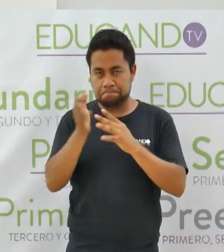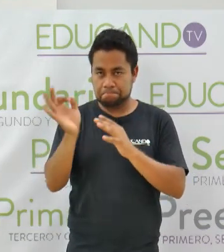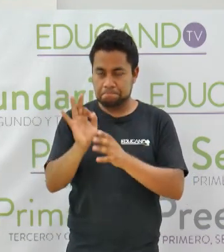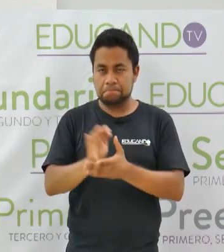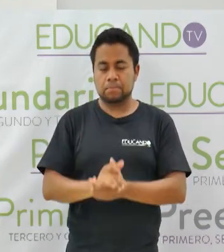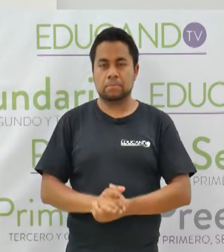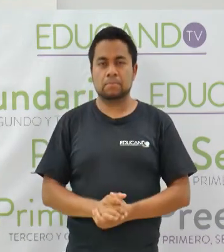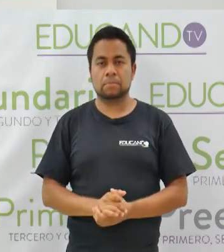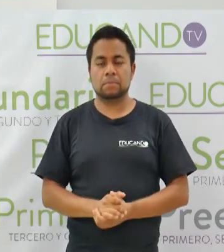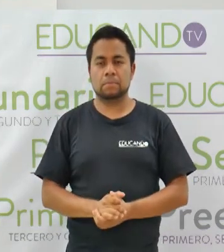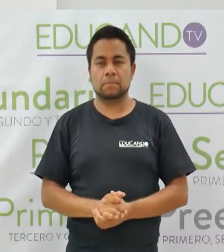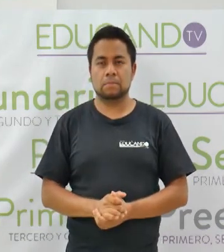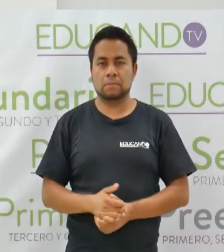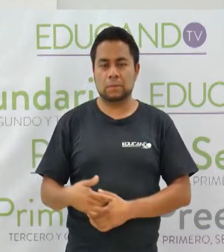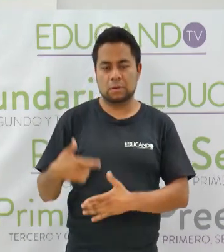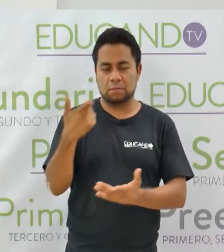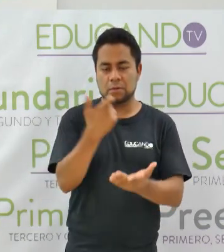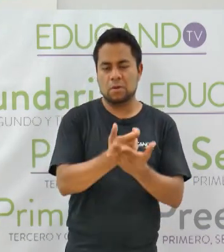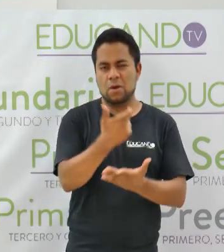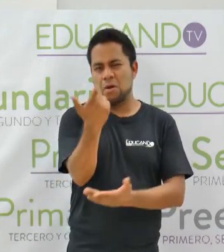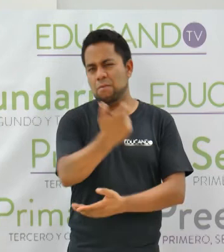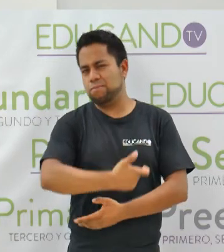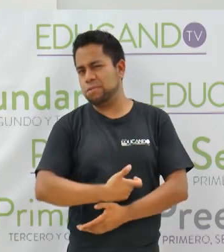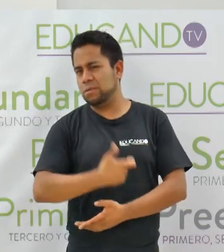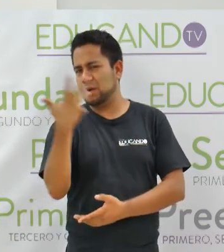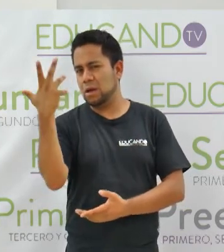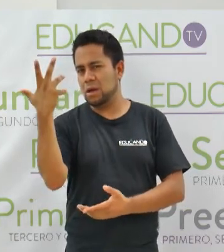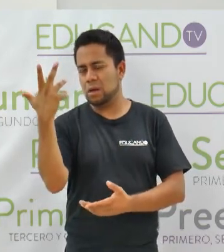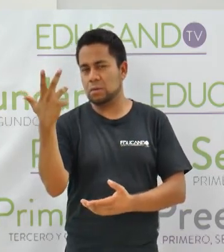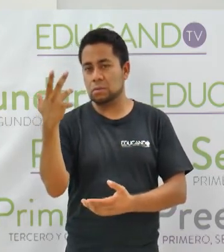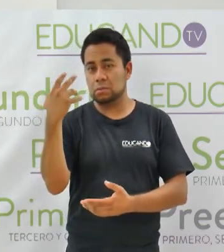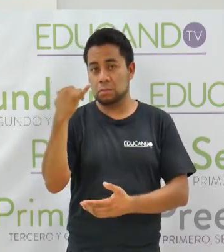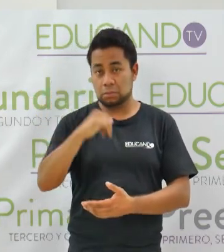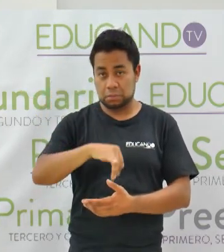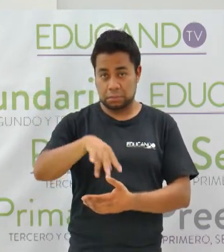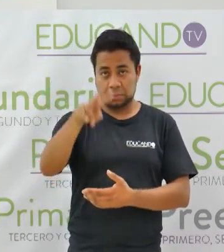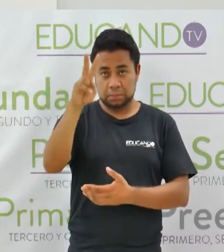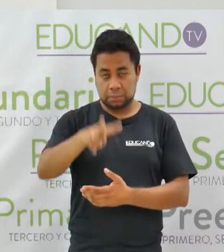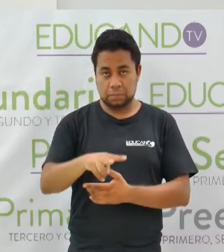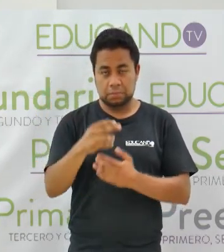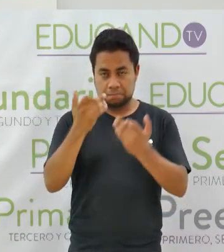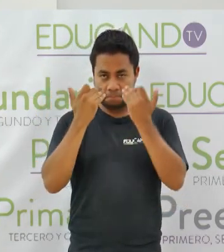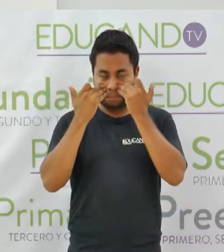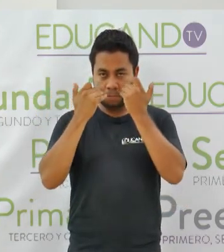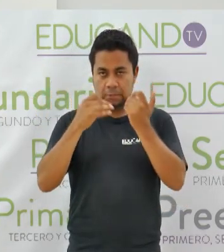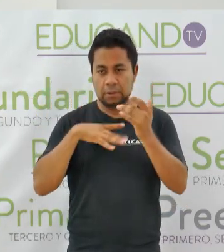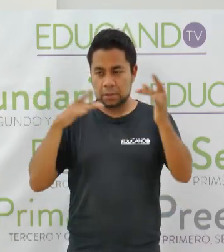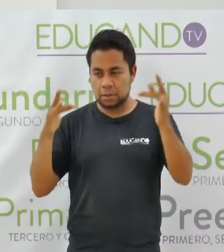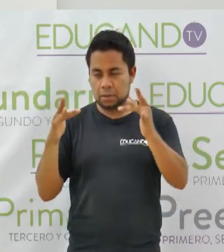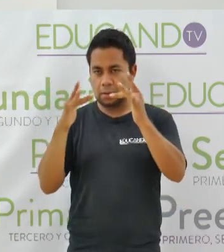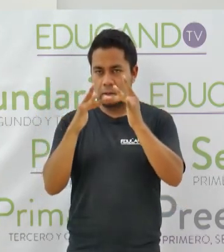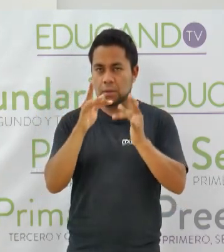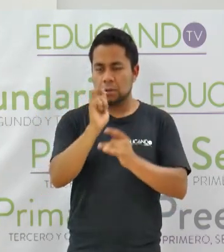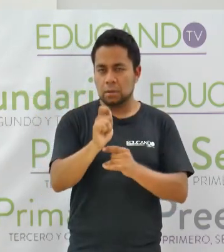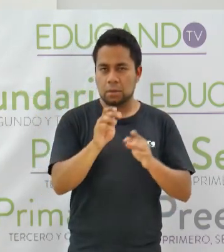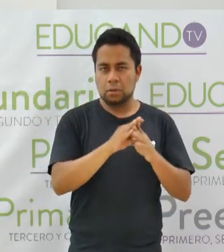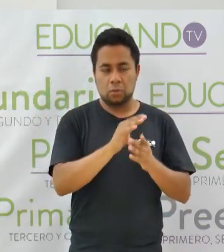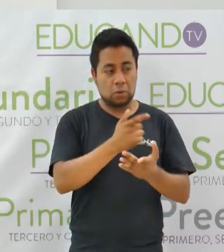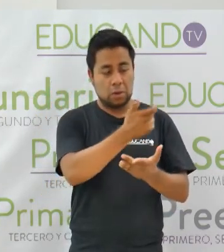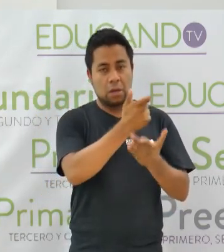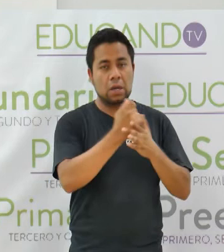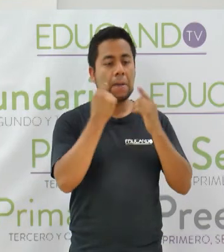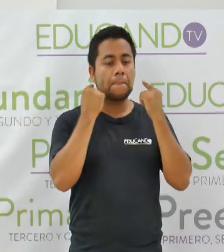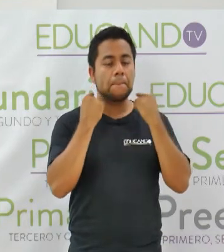medio. Pagó mucho dinero. Sí, ¿verdad? Ahí puede tener hilación, dice,